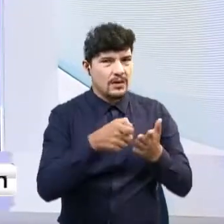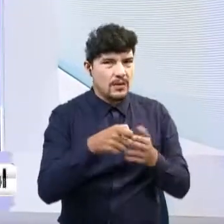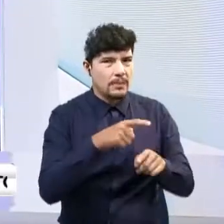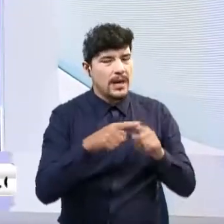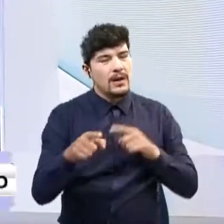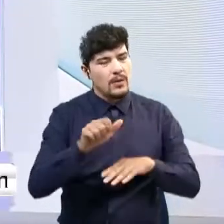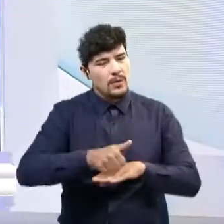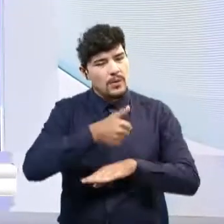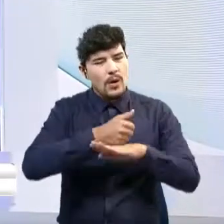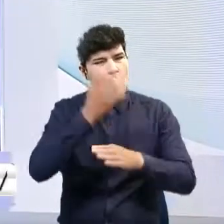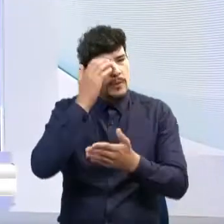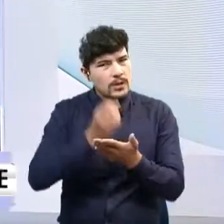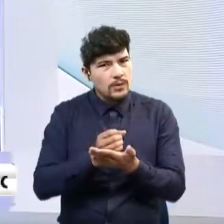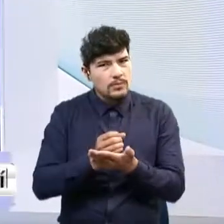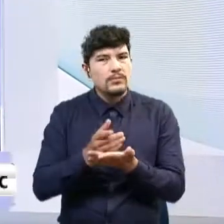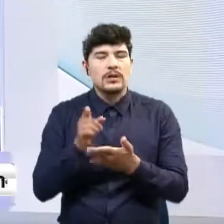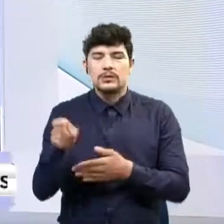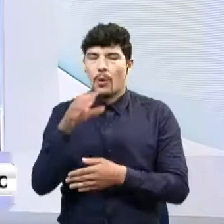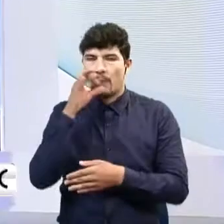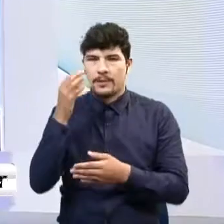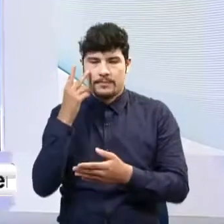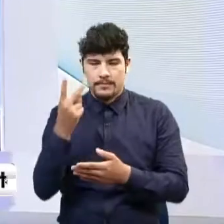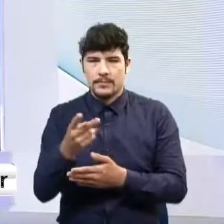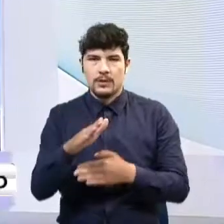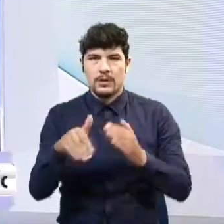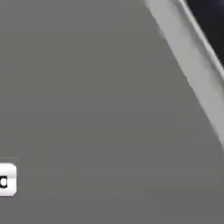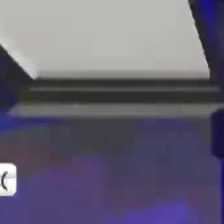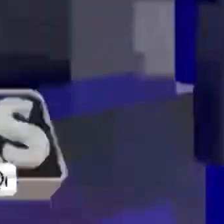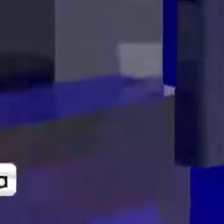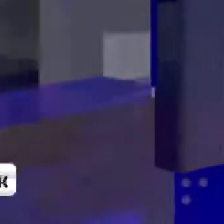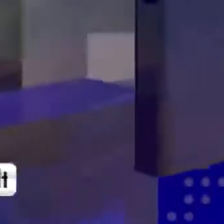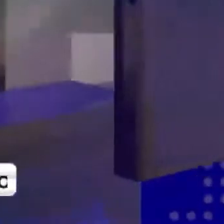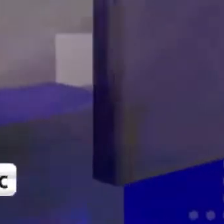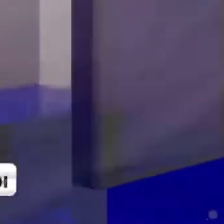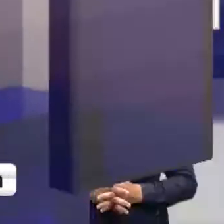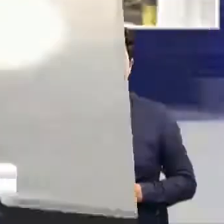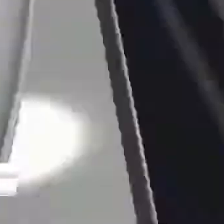con pablo vázquez quien está desde ese lugar pub lo que está pasando